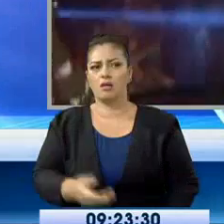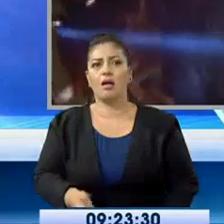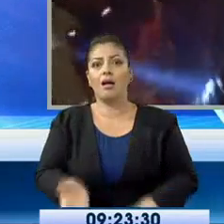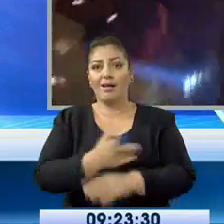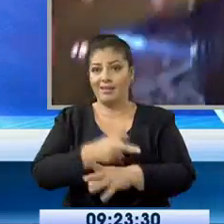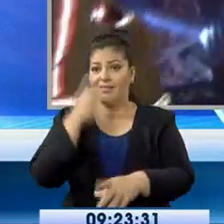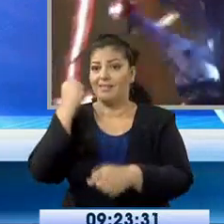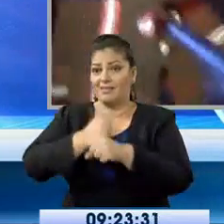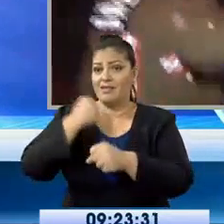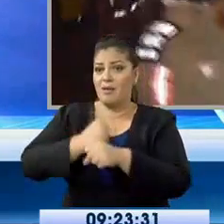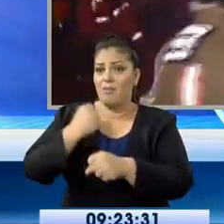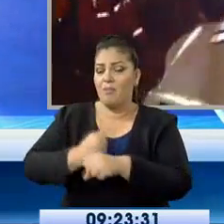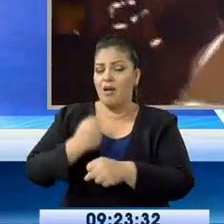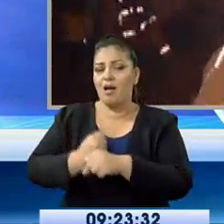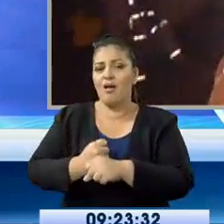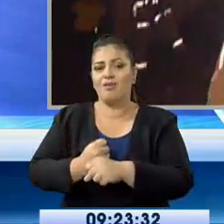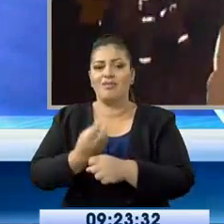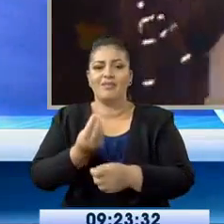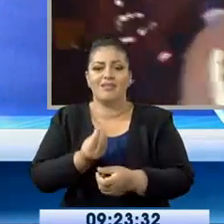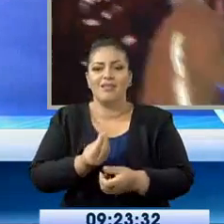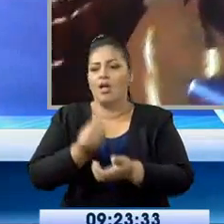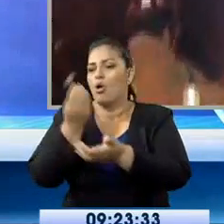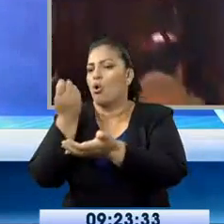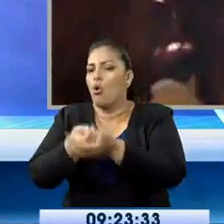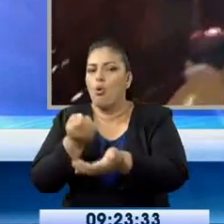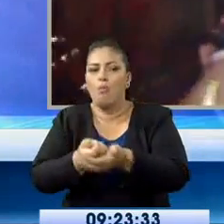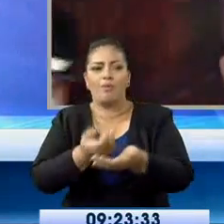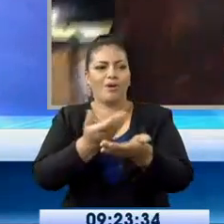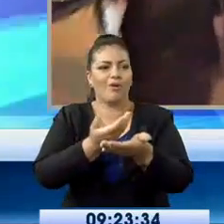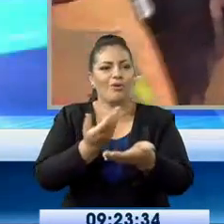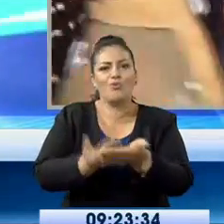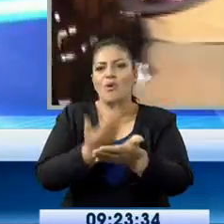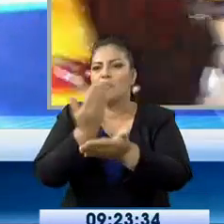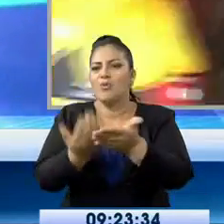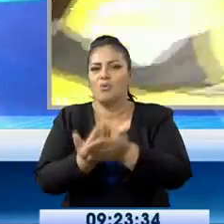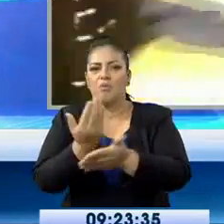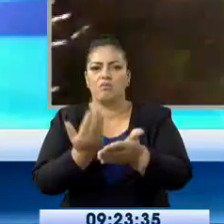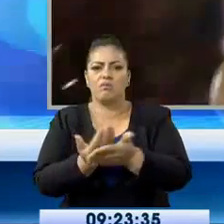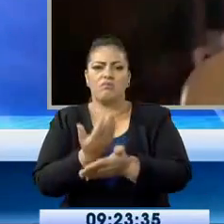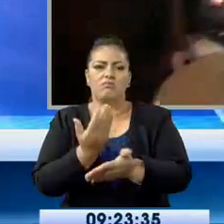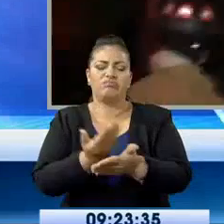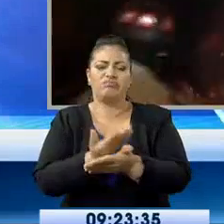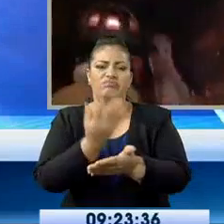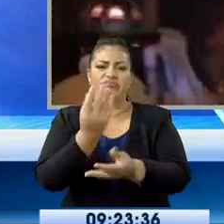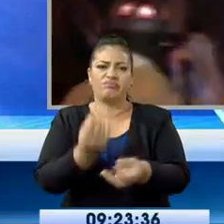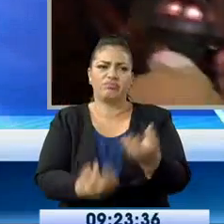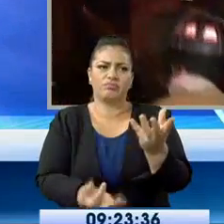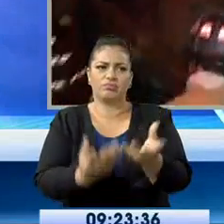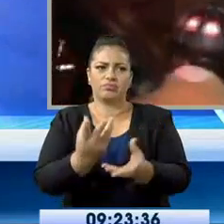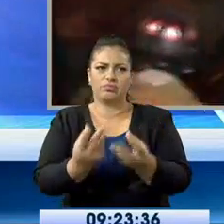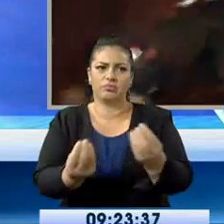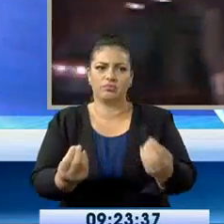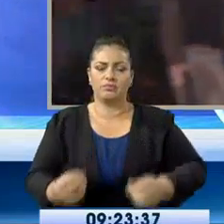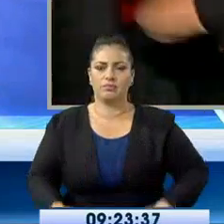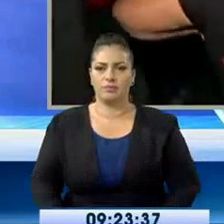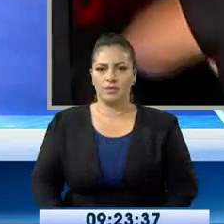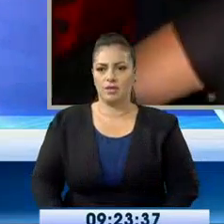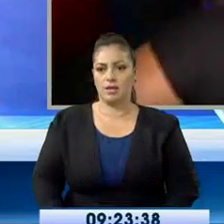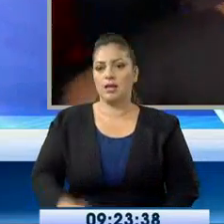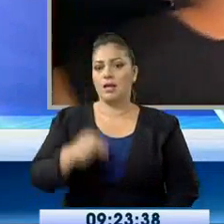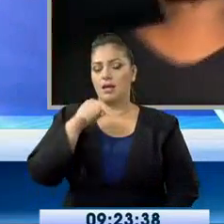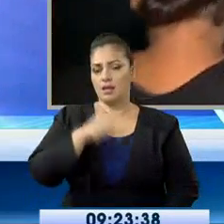habíamos trabajado. Don Miguel, aquí en esta vivienda, ¿cuántas personas vivían? Aquí vivíamos, por el momento estábamos viviendo 2